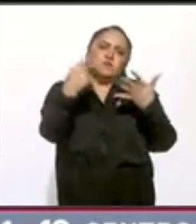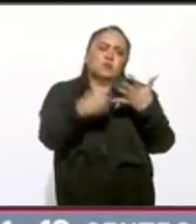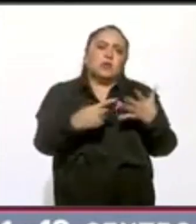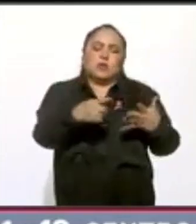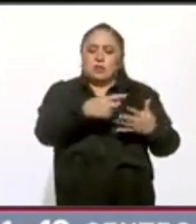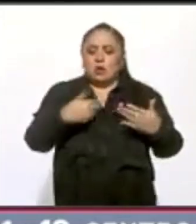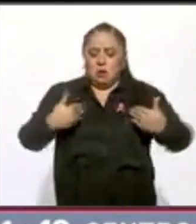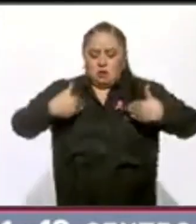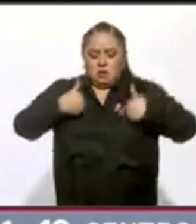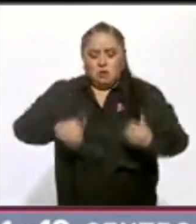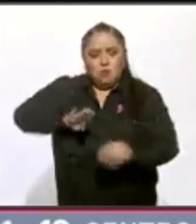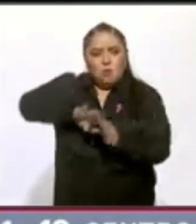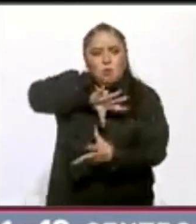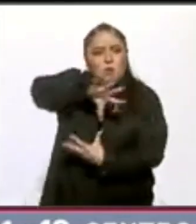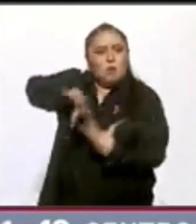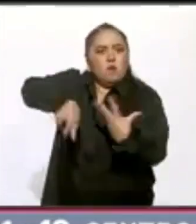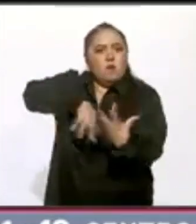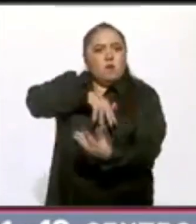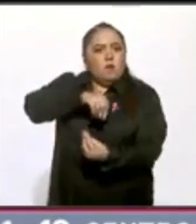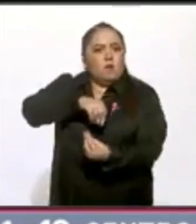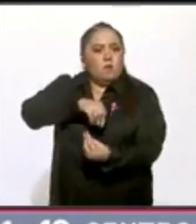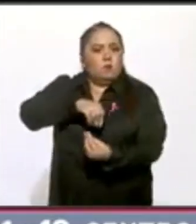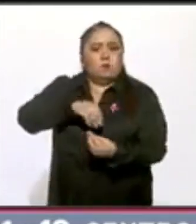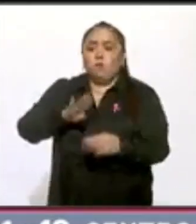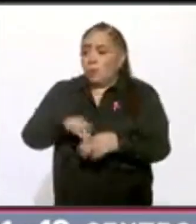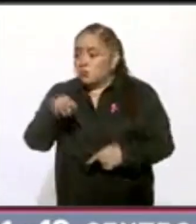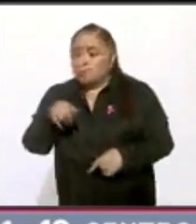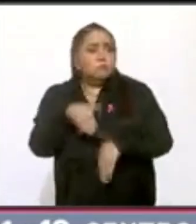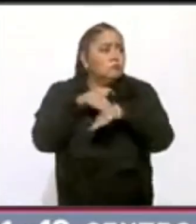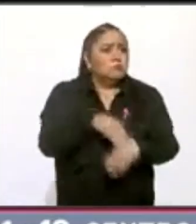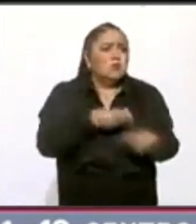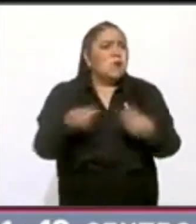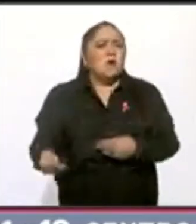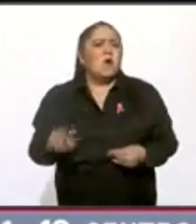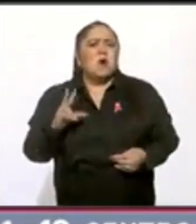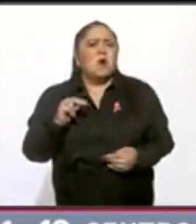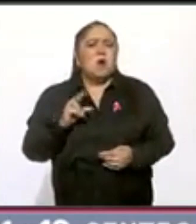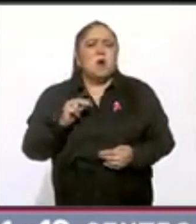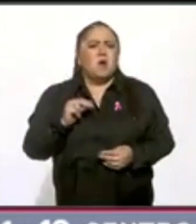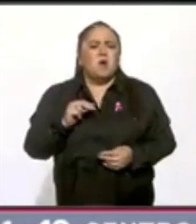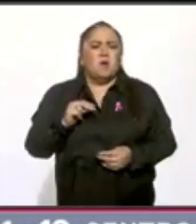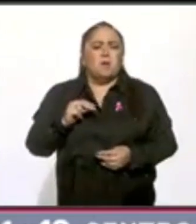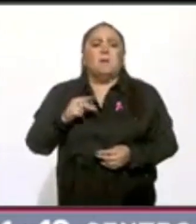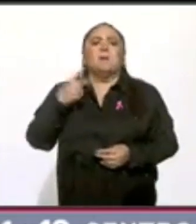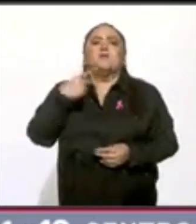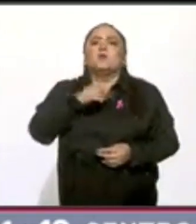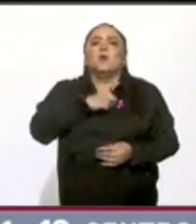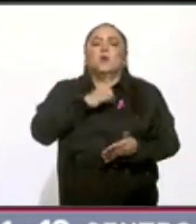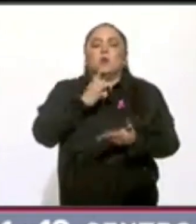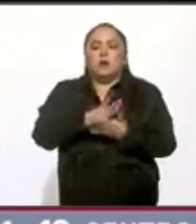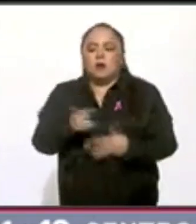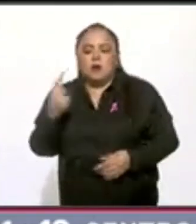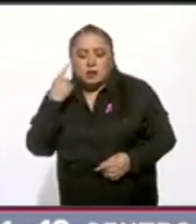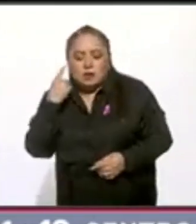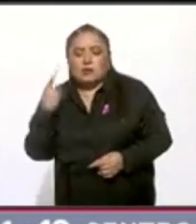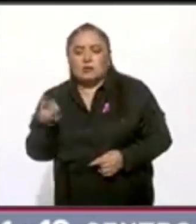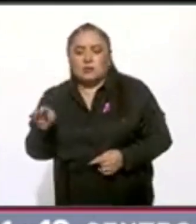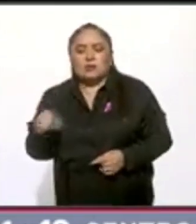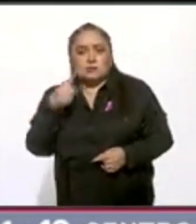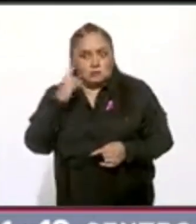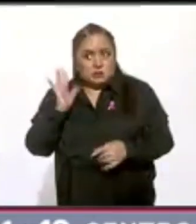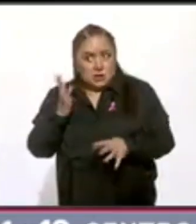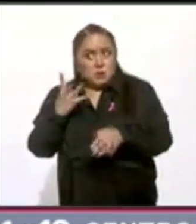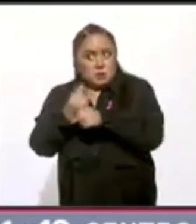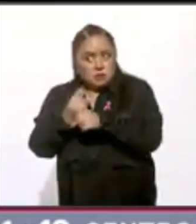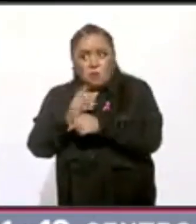muy, no siendo autocomplaciente, digamos, de lo que uno realiza, sino siempre escuchando si se están resolviendo